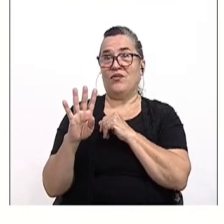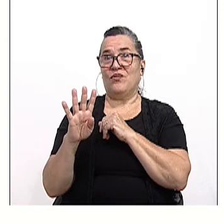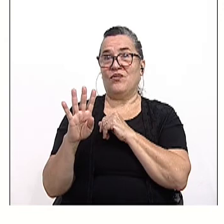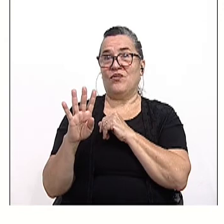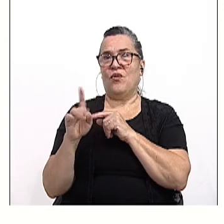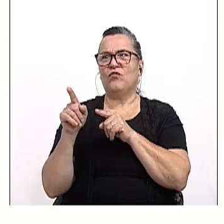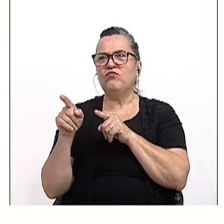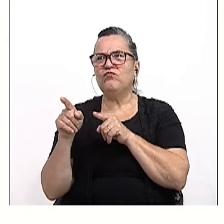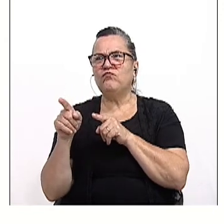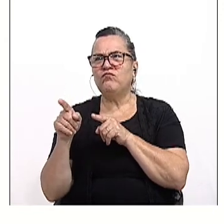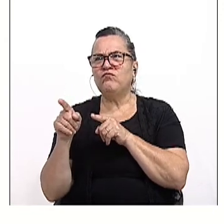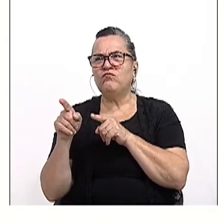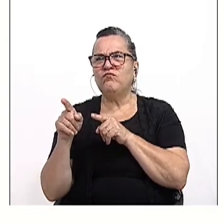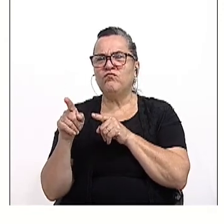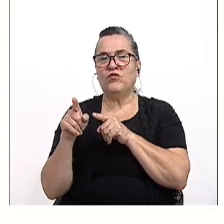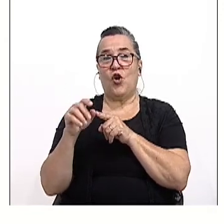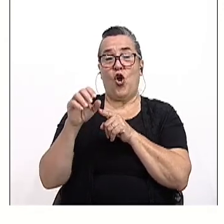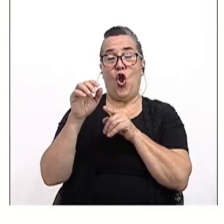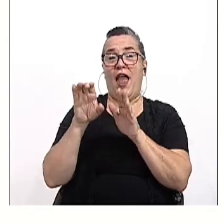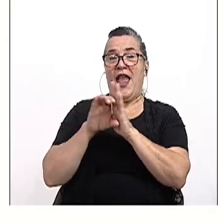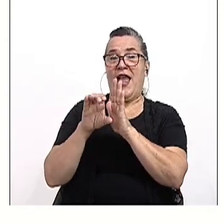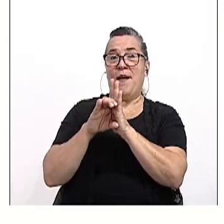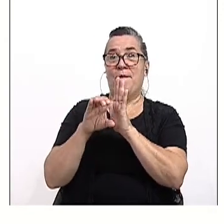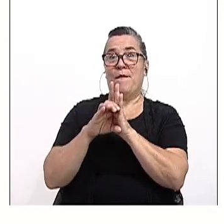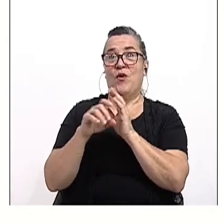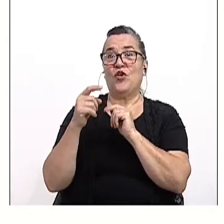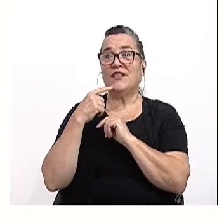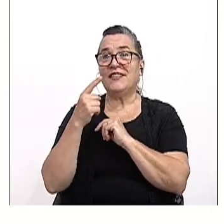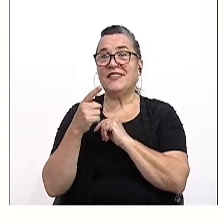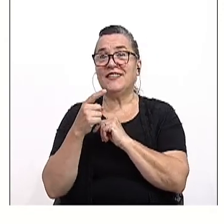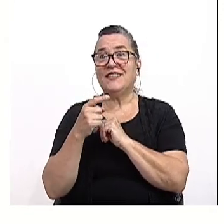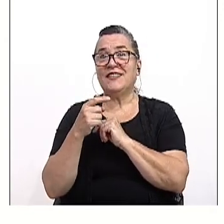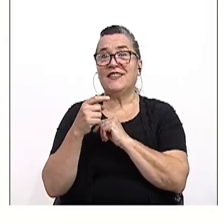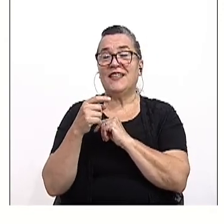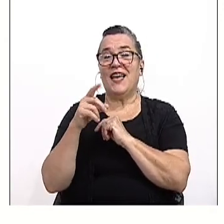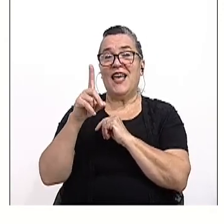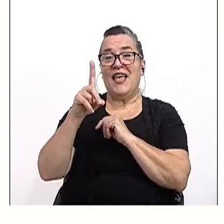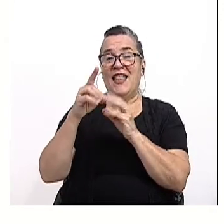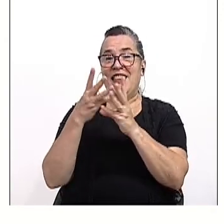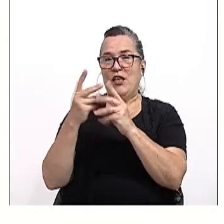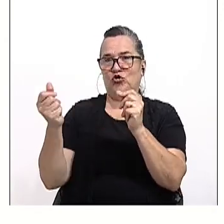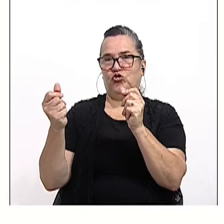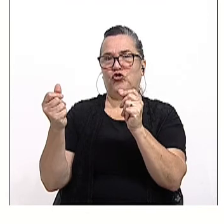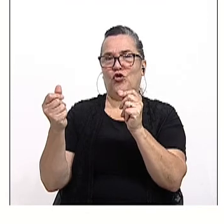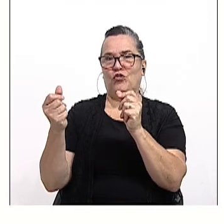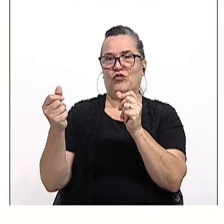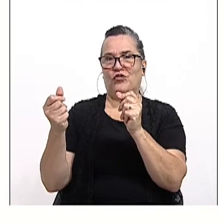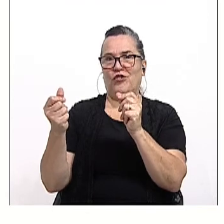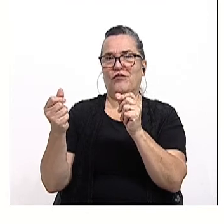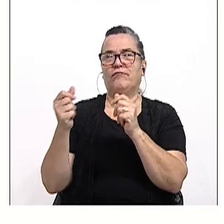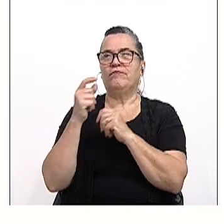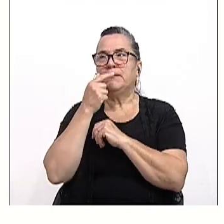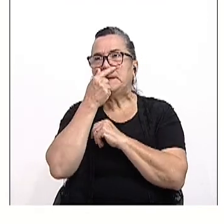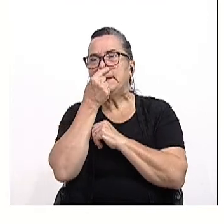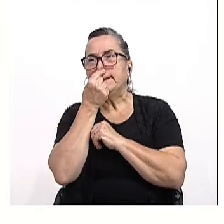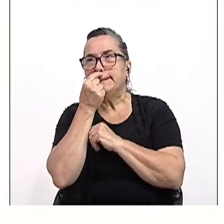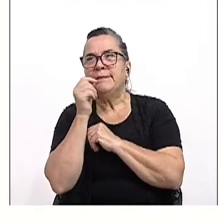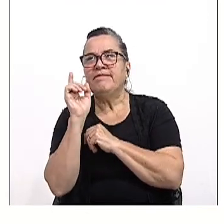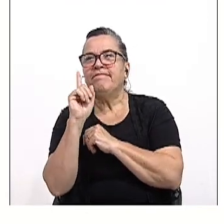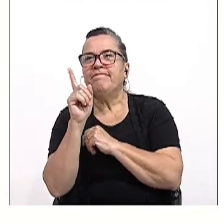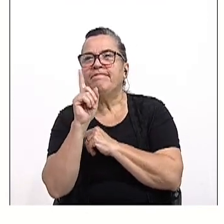darle vuelta. Tenemos un ejemplo ahí donde estamos ilustrando una disolución y vamos a ver